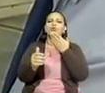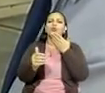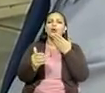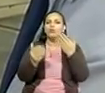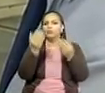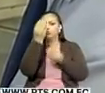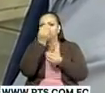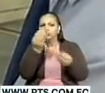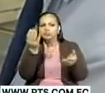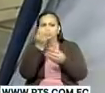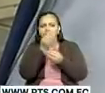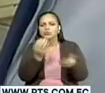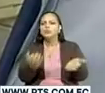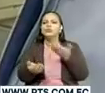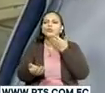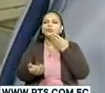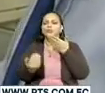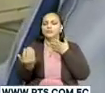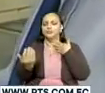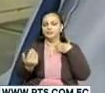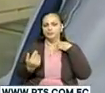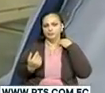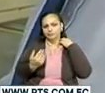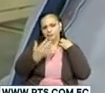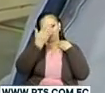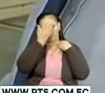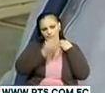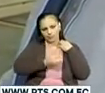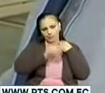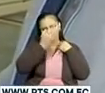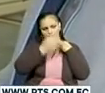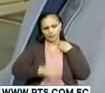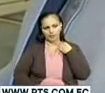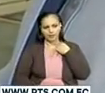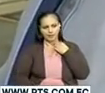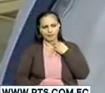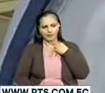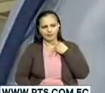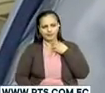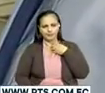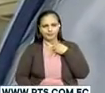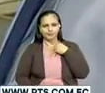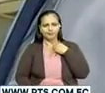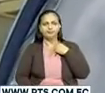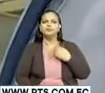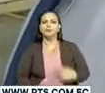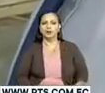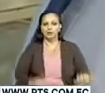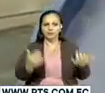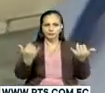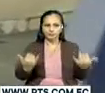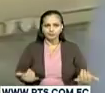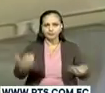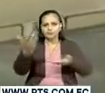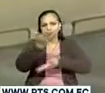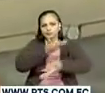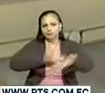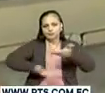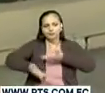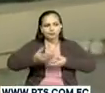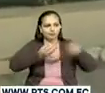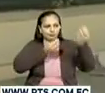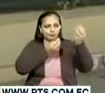durante estos primeros 15 días. Muy buenos días. Efectivamente, se trata de socializar con